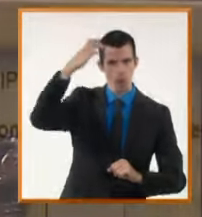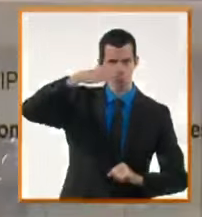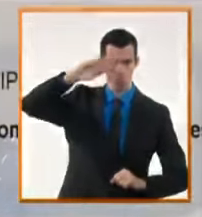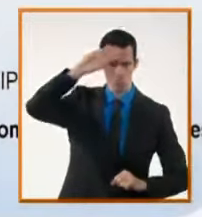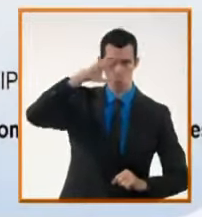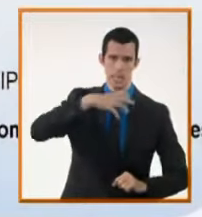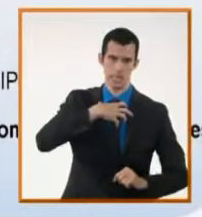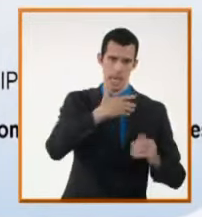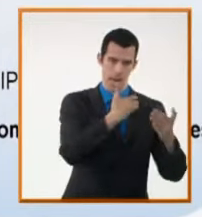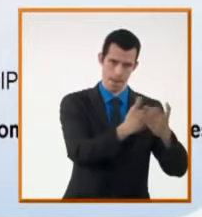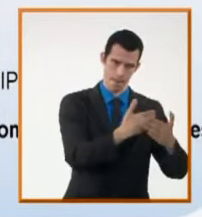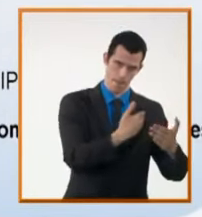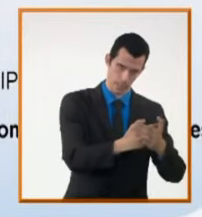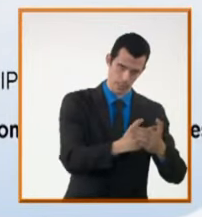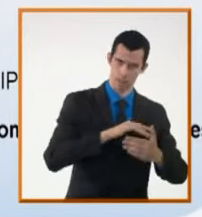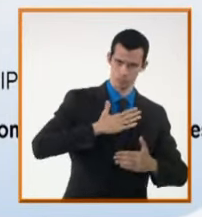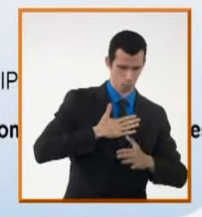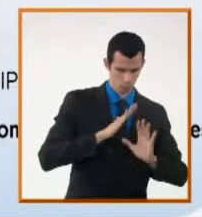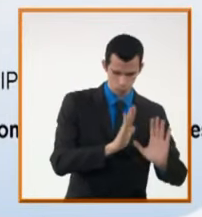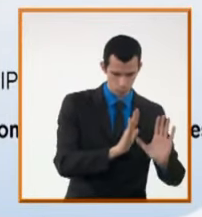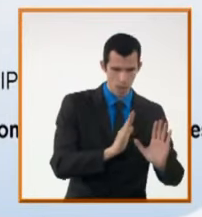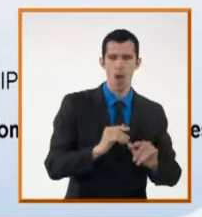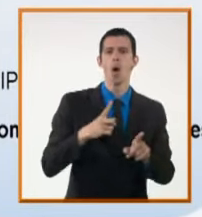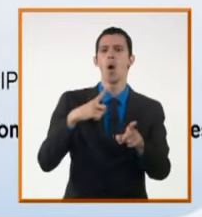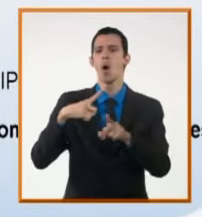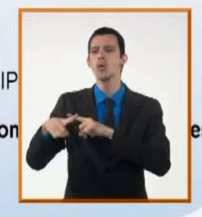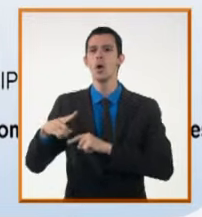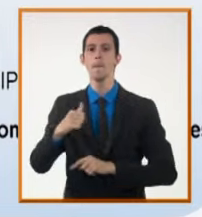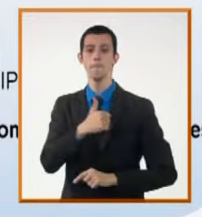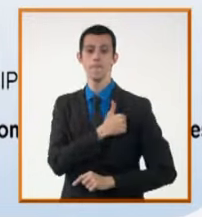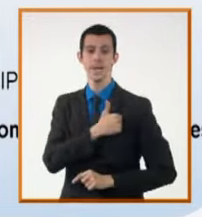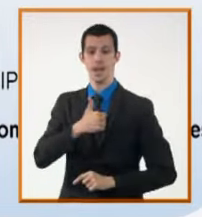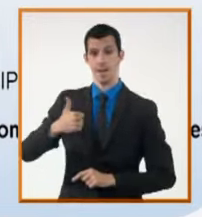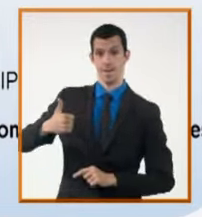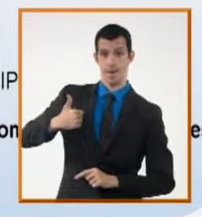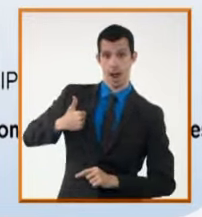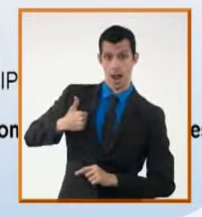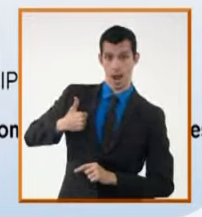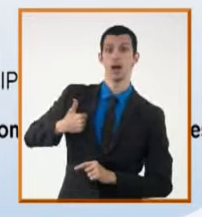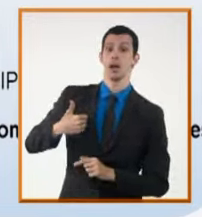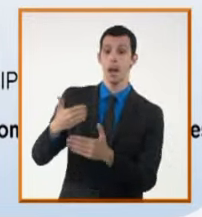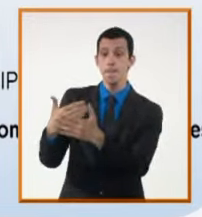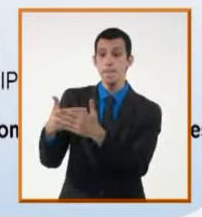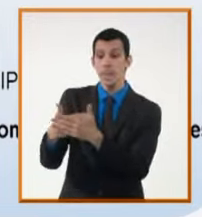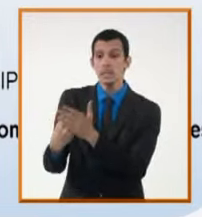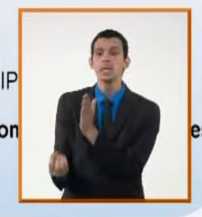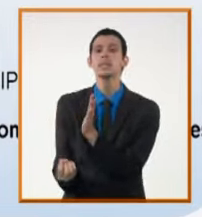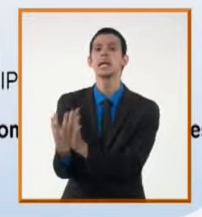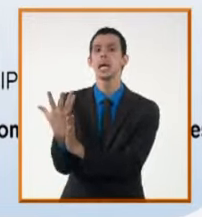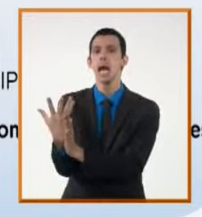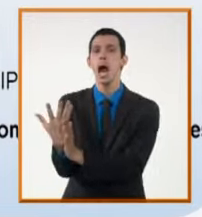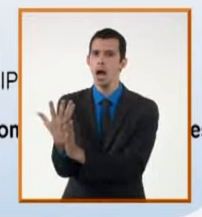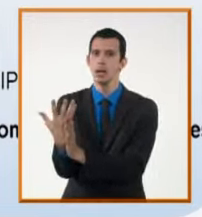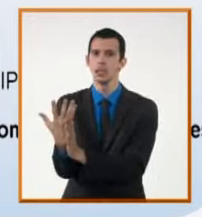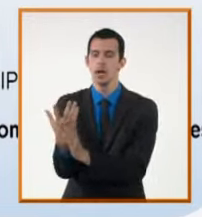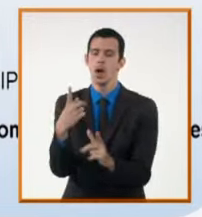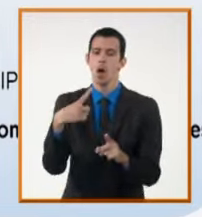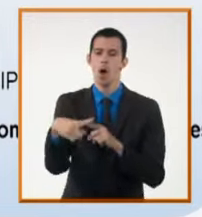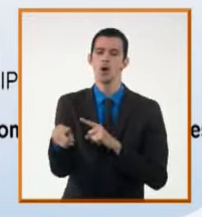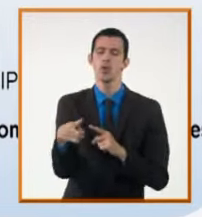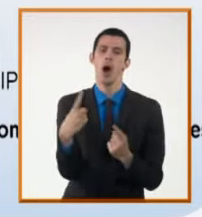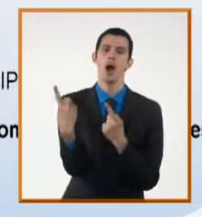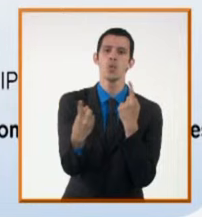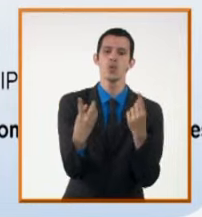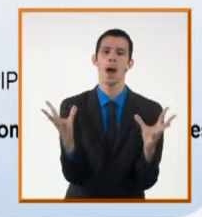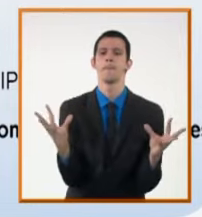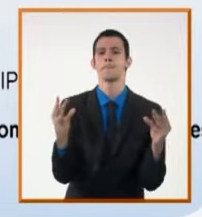empresa estatal socialista. Para poder lograr esa indicación del general de ejército en el